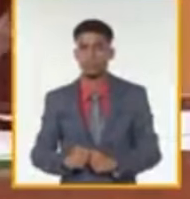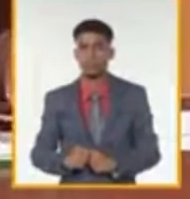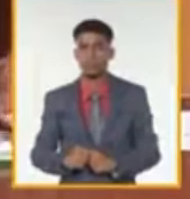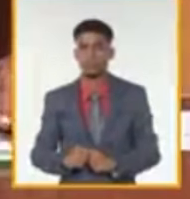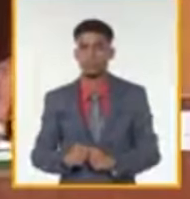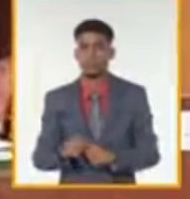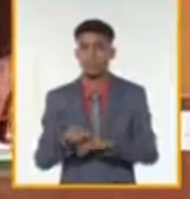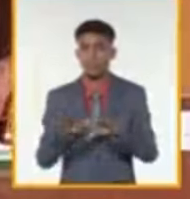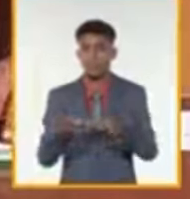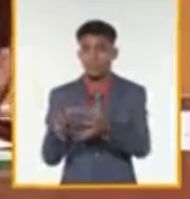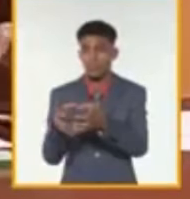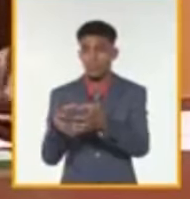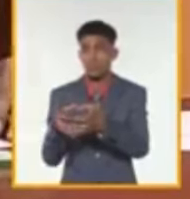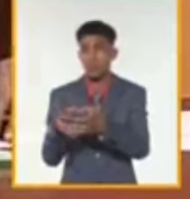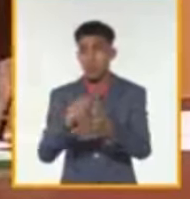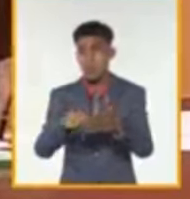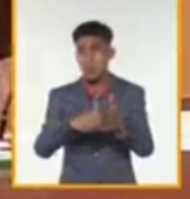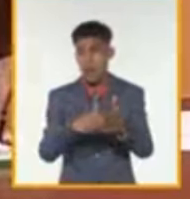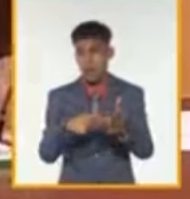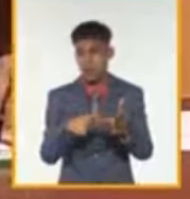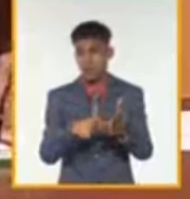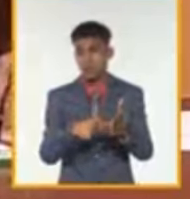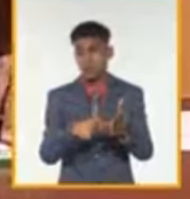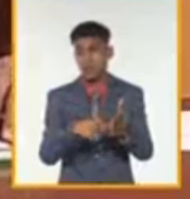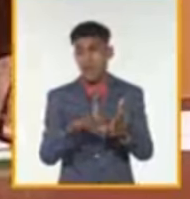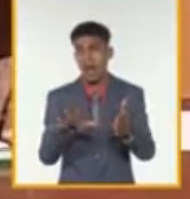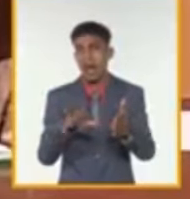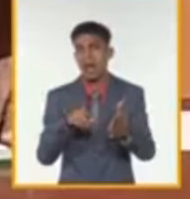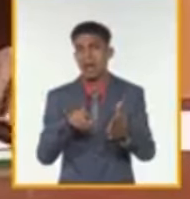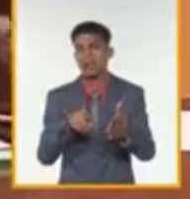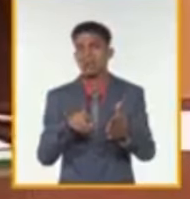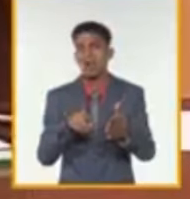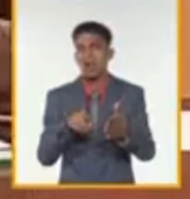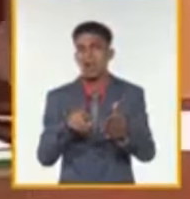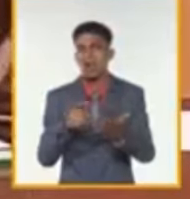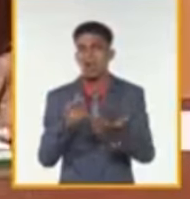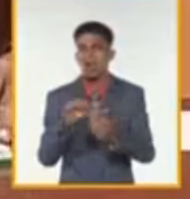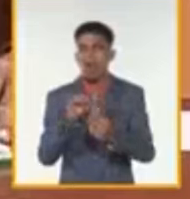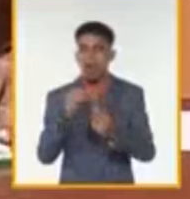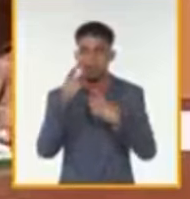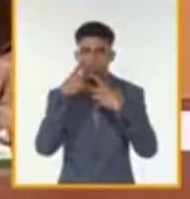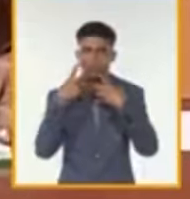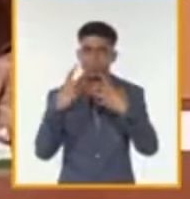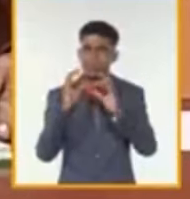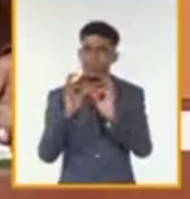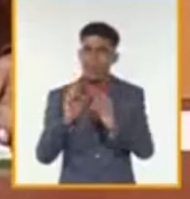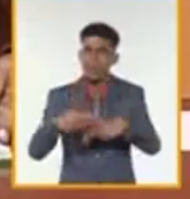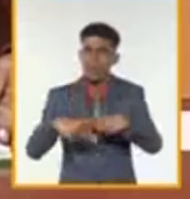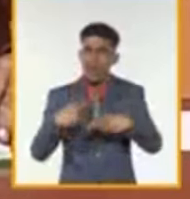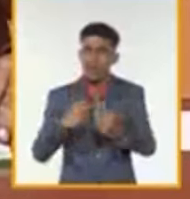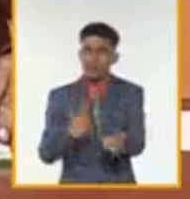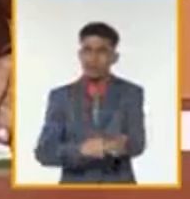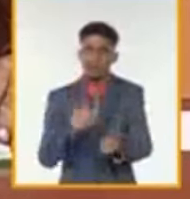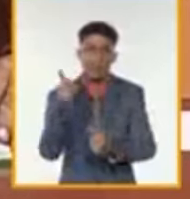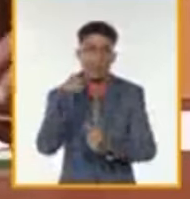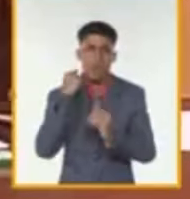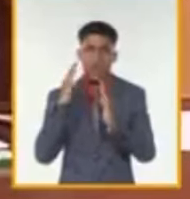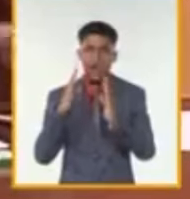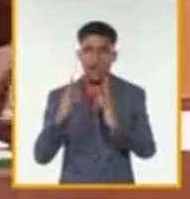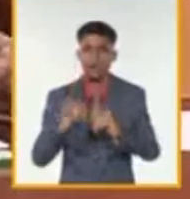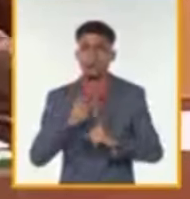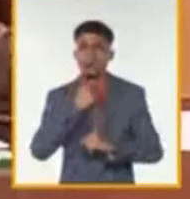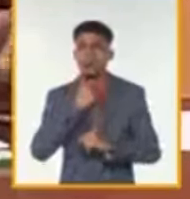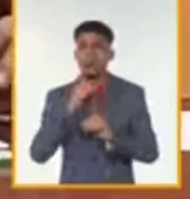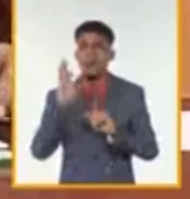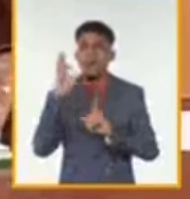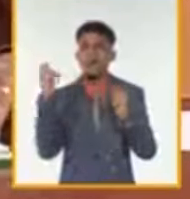grupo de actividades que son actividades ya emblemáticas Grandes como que se hacen todos los años como por ejemplo el festival de coro Santa